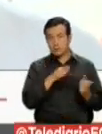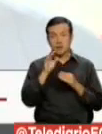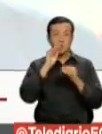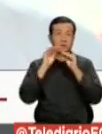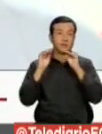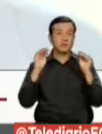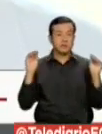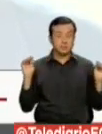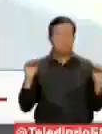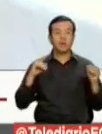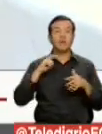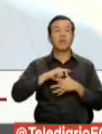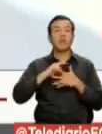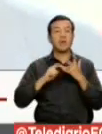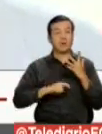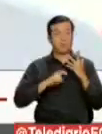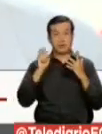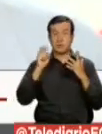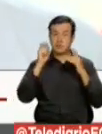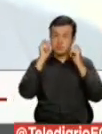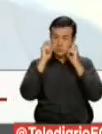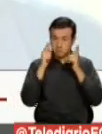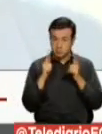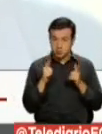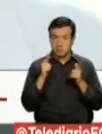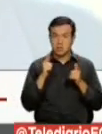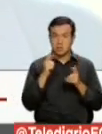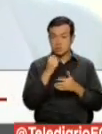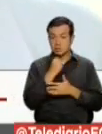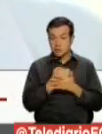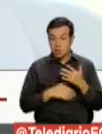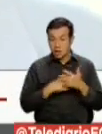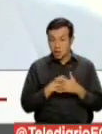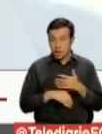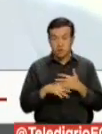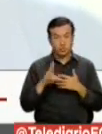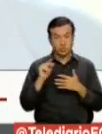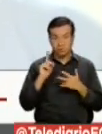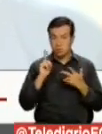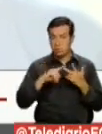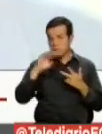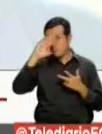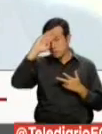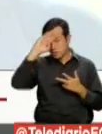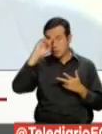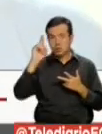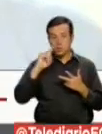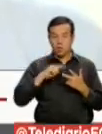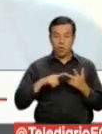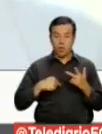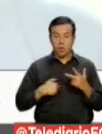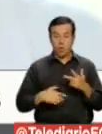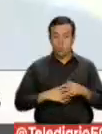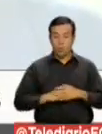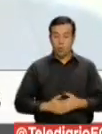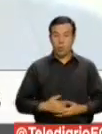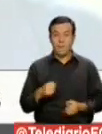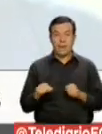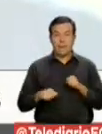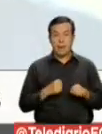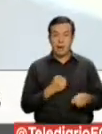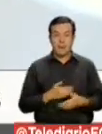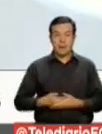decimos a ellas pues que deben de estar muy pendientes, que no exista sangrado, que no exista fiebre, la falta de movimiento del bebé, pérdida de